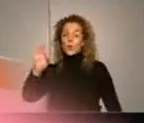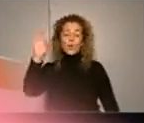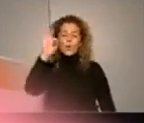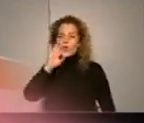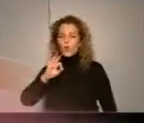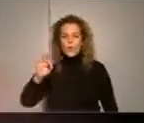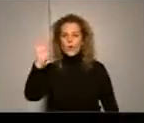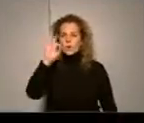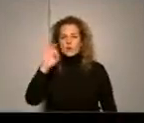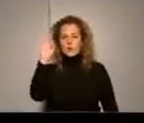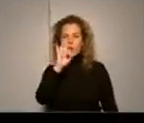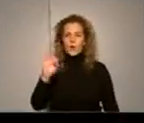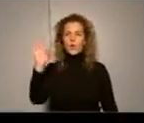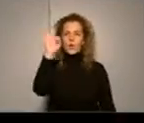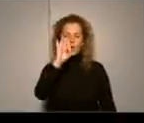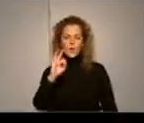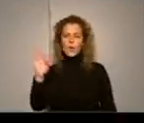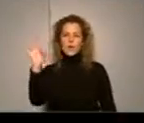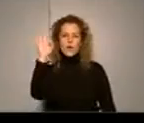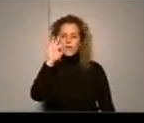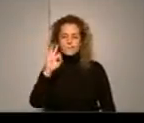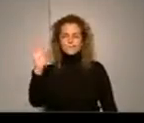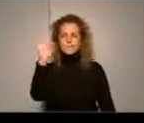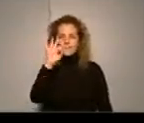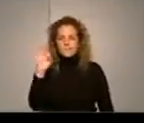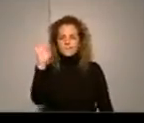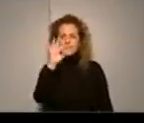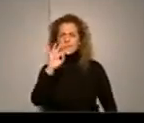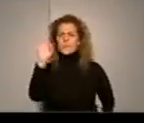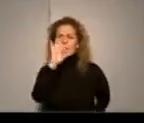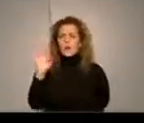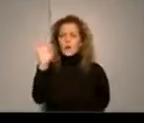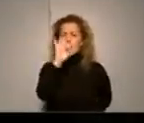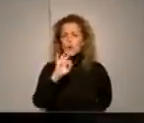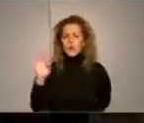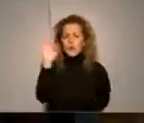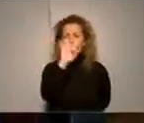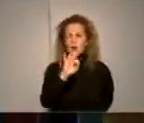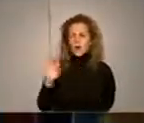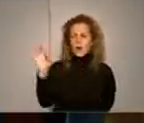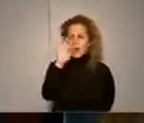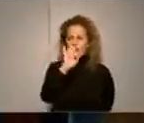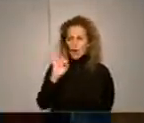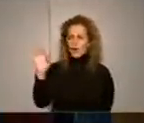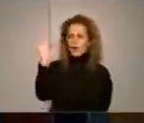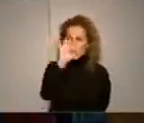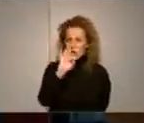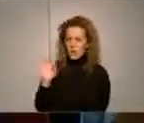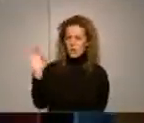diciembre de 2012, según el calendario de los indios de Maya, se acabará el